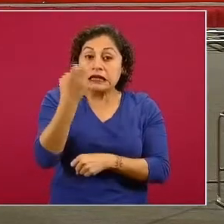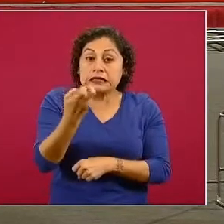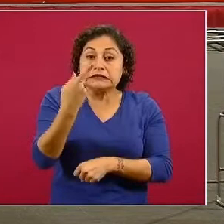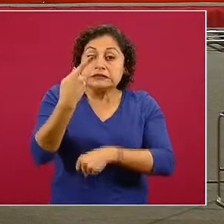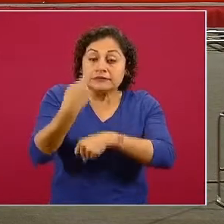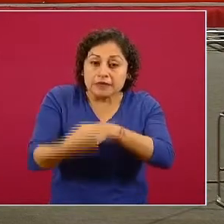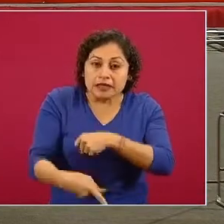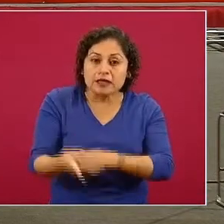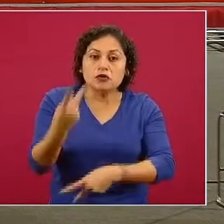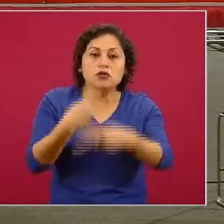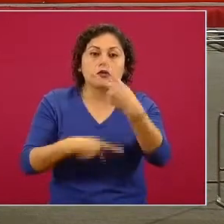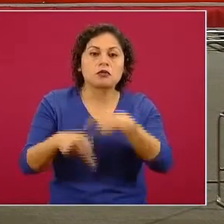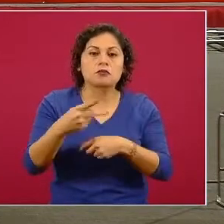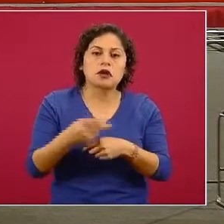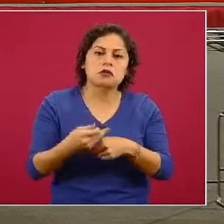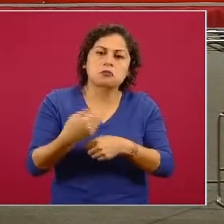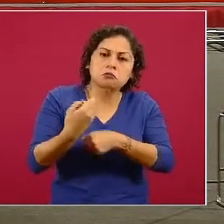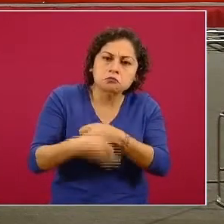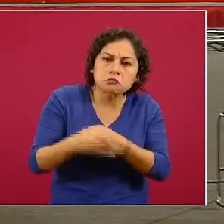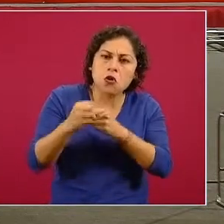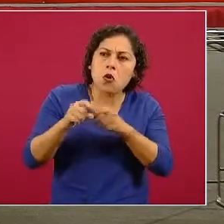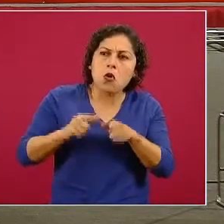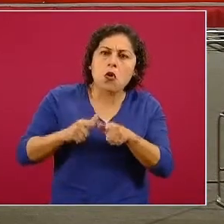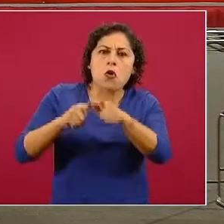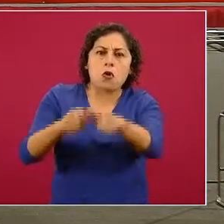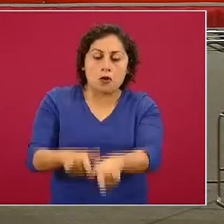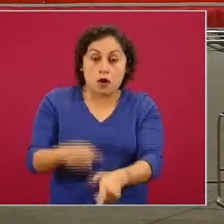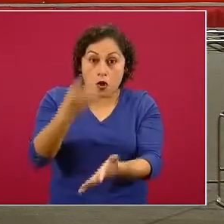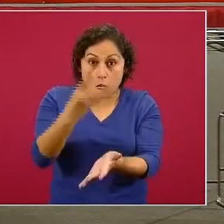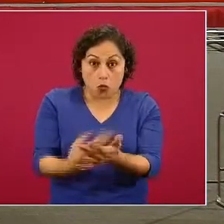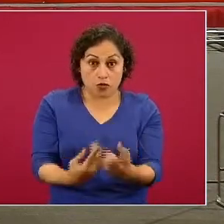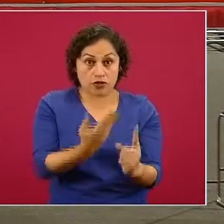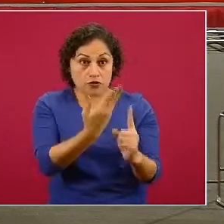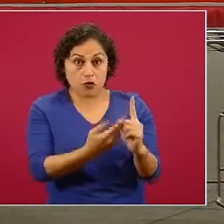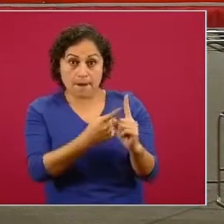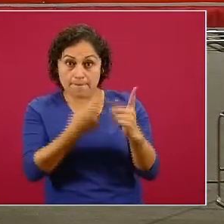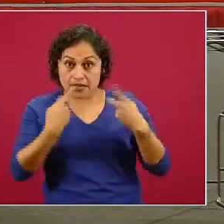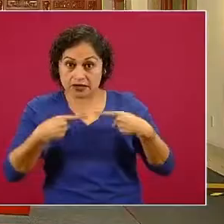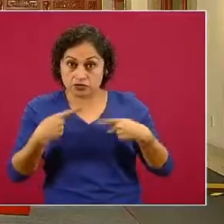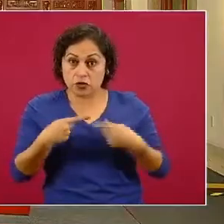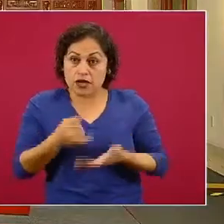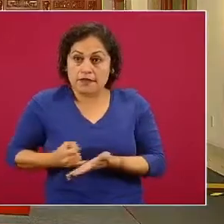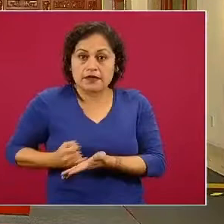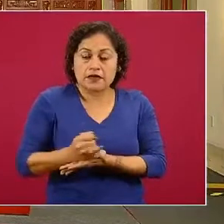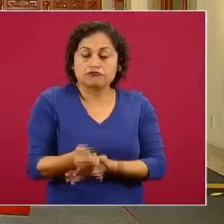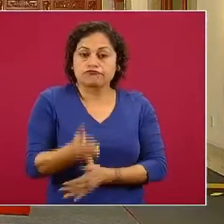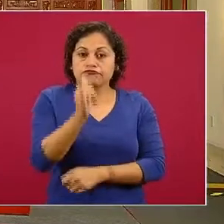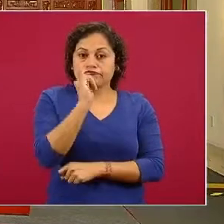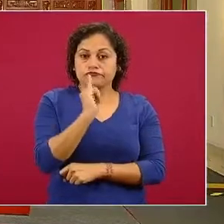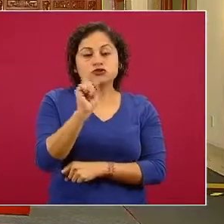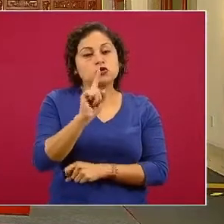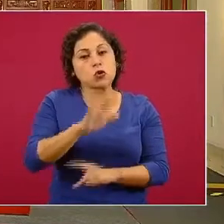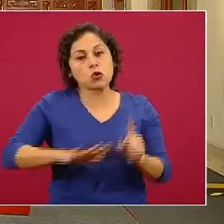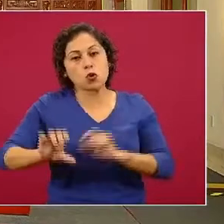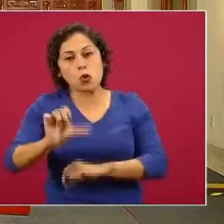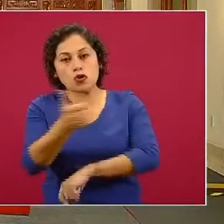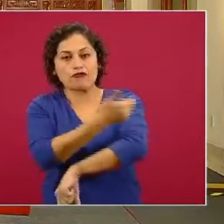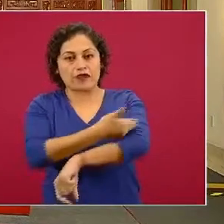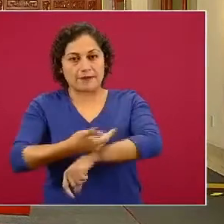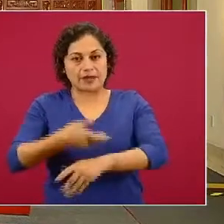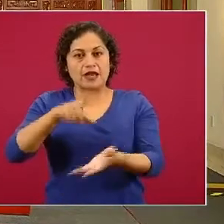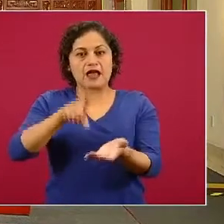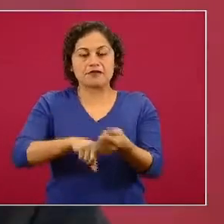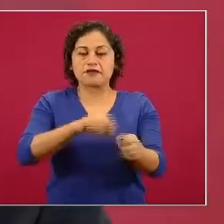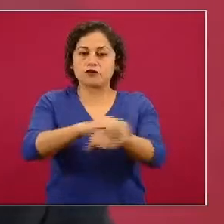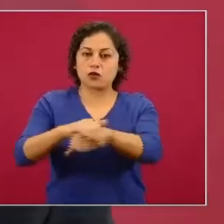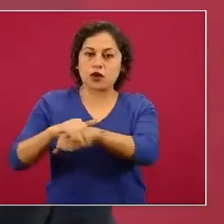duraderas y son diversas. Y no solamente afectan a la persona que toma alcohol, afectan a la familia y afectan a los amigos y a los que